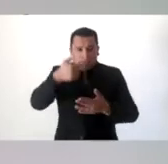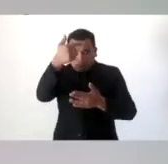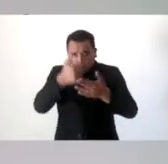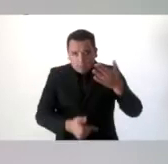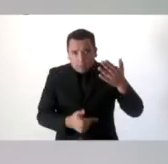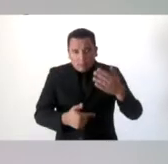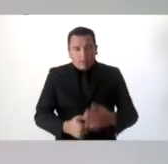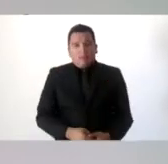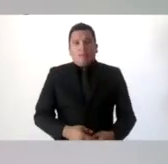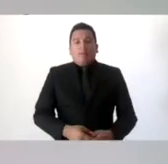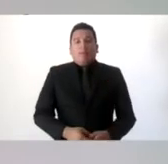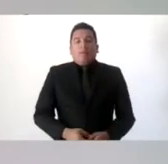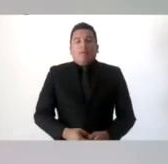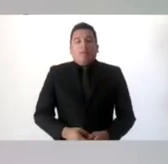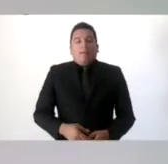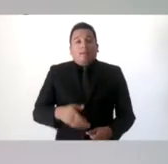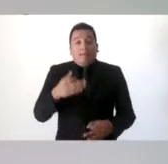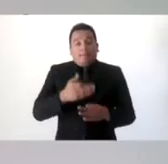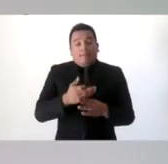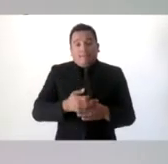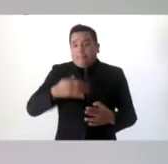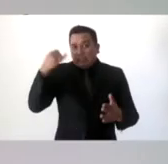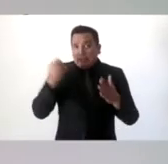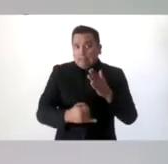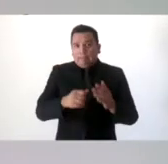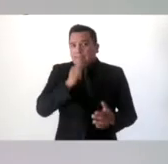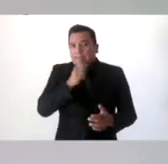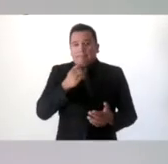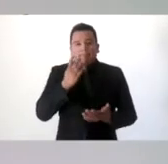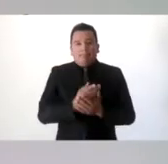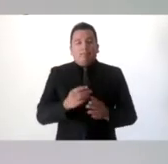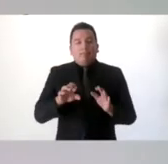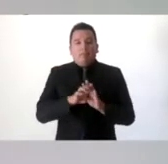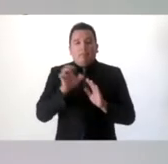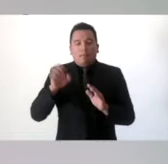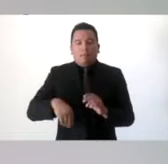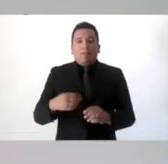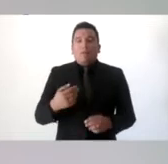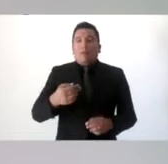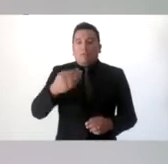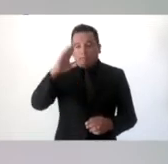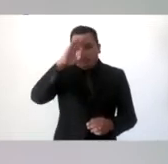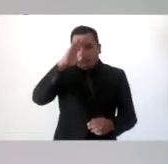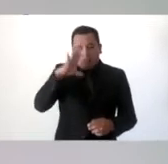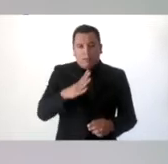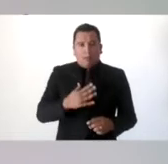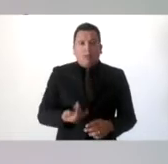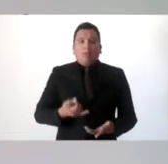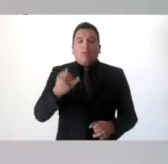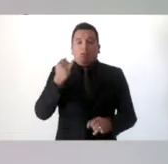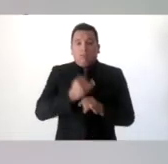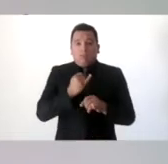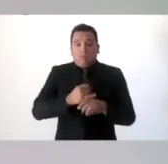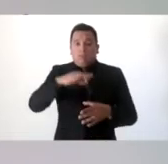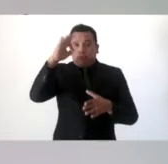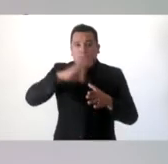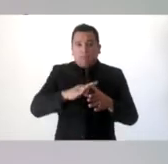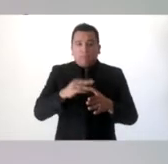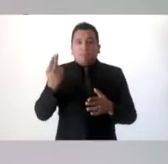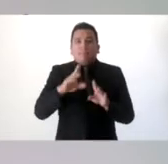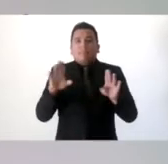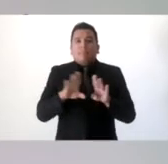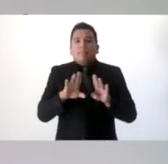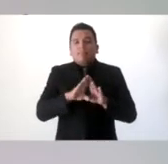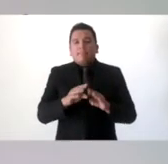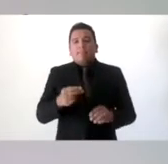Consejo General únicamente es para fijar cuáles son las características generales que pensamos que debe tener un sistema de voto